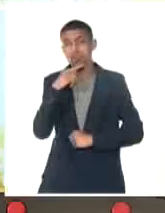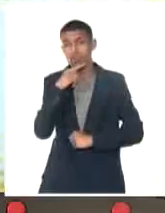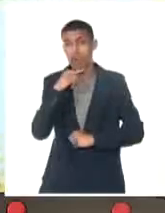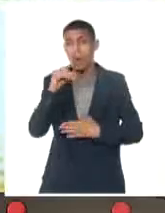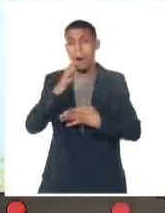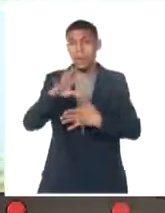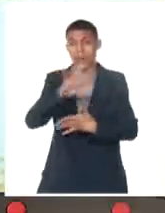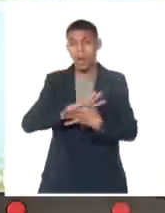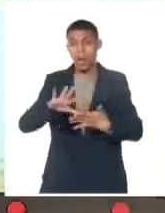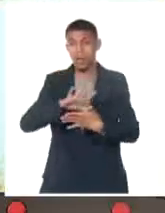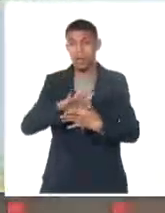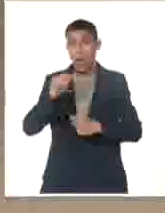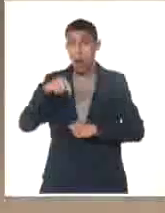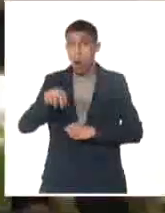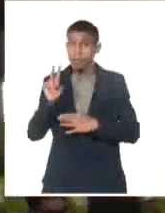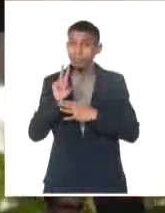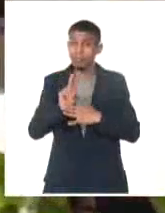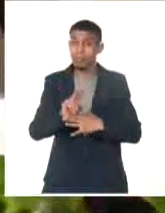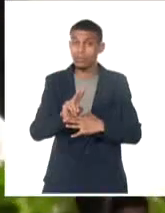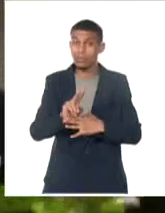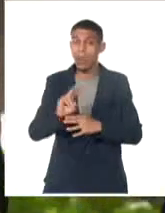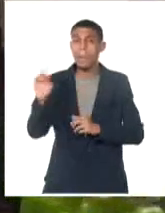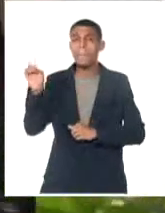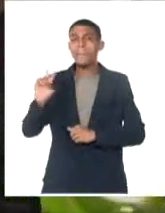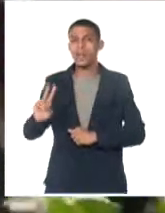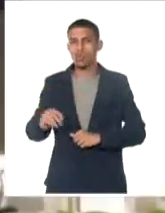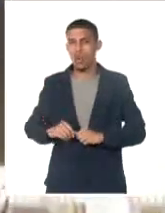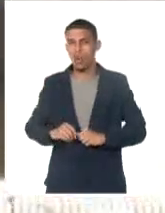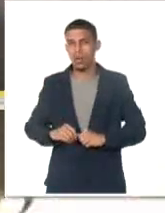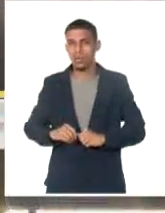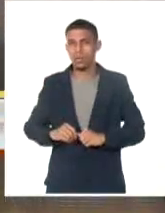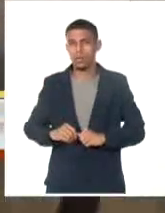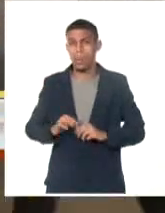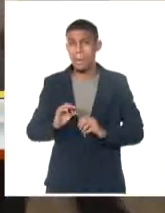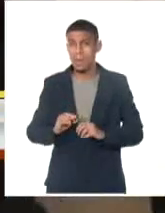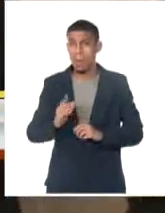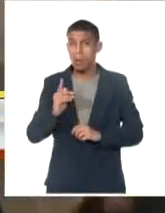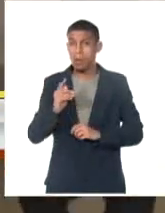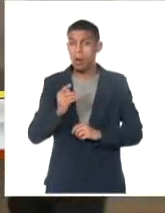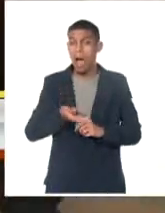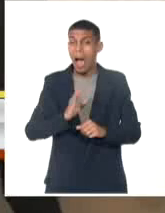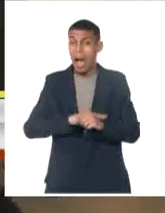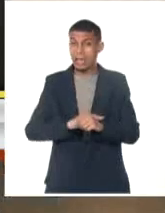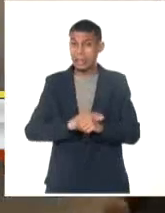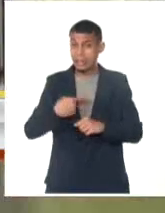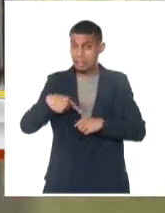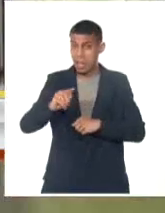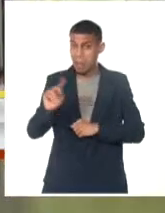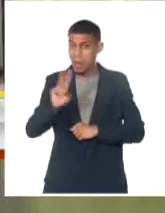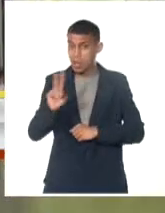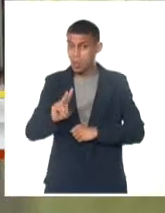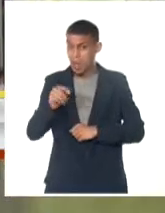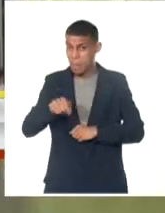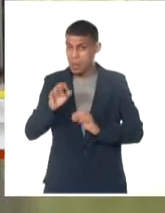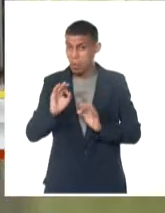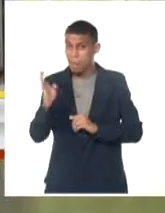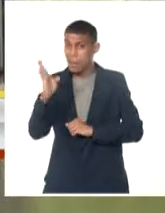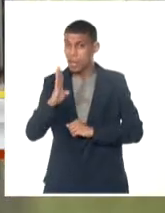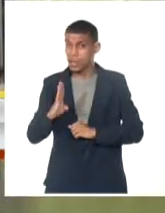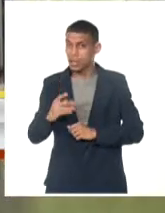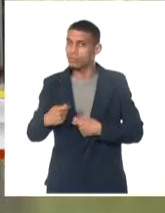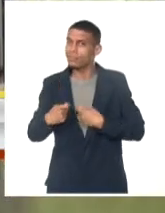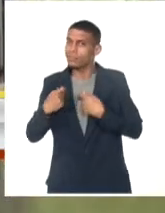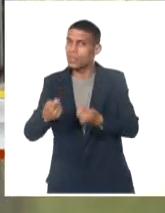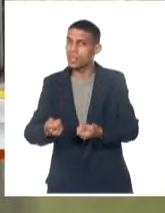su destino es Venezuela. Antes de abandonar Brasil, Lavrov entregó al presidente Lula una invitación de Putin a la próxima edición del